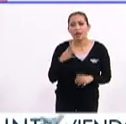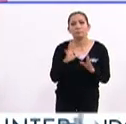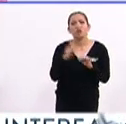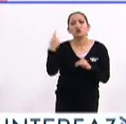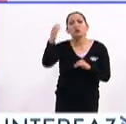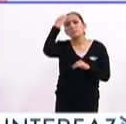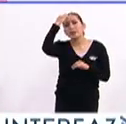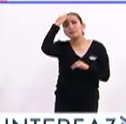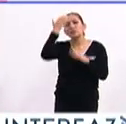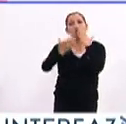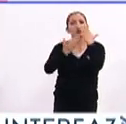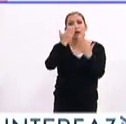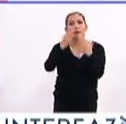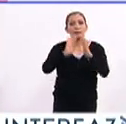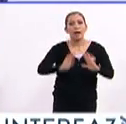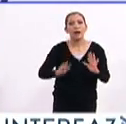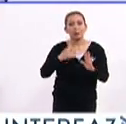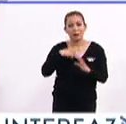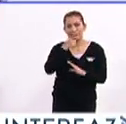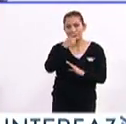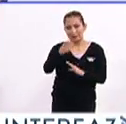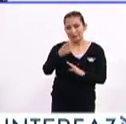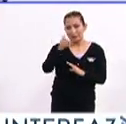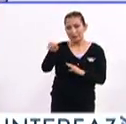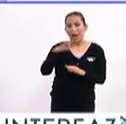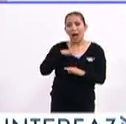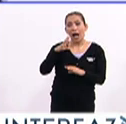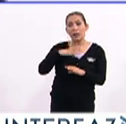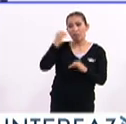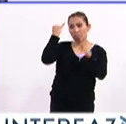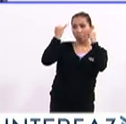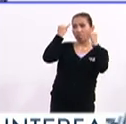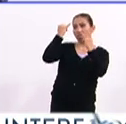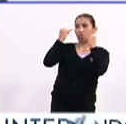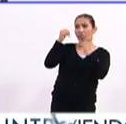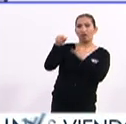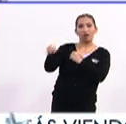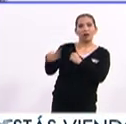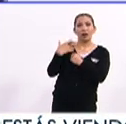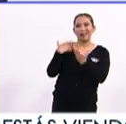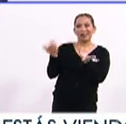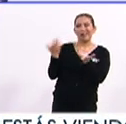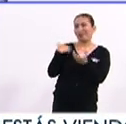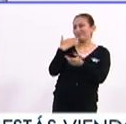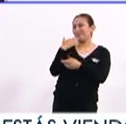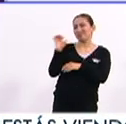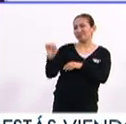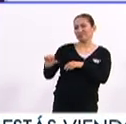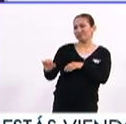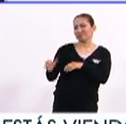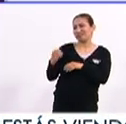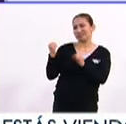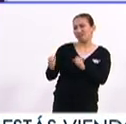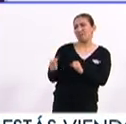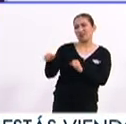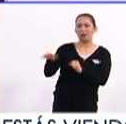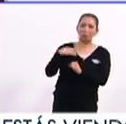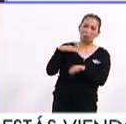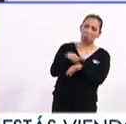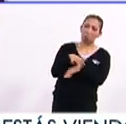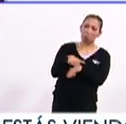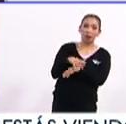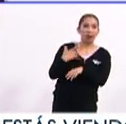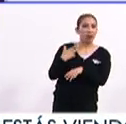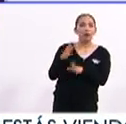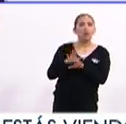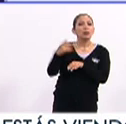de tu experiencia académica. Como bien lo dices, a veces existe el prejuicio de que no va a ser tan buena o que va a tener ciertas